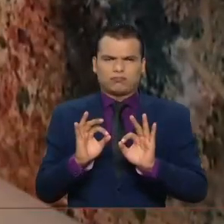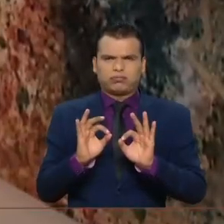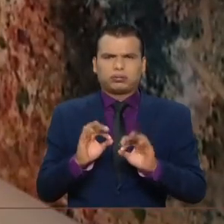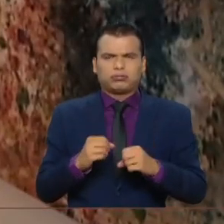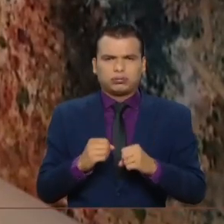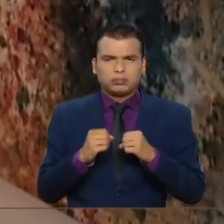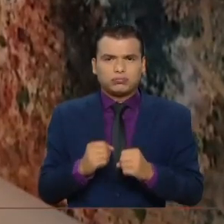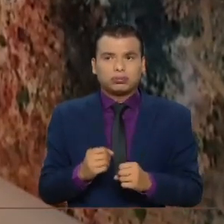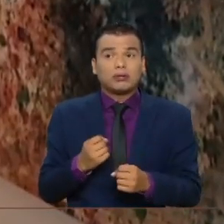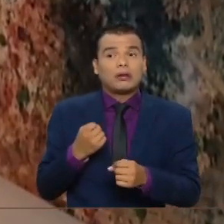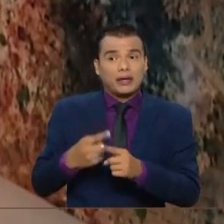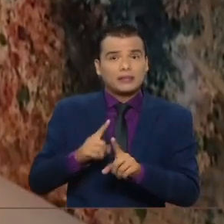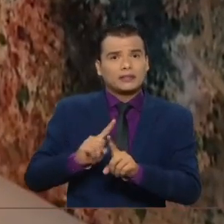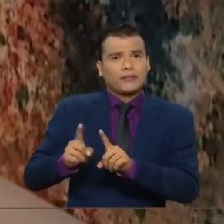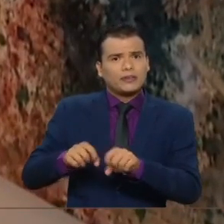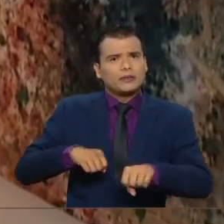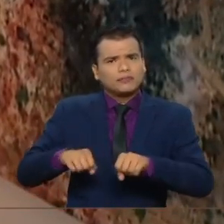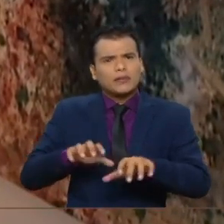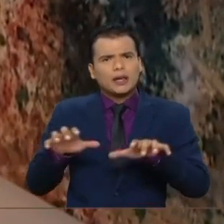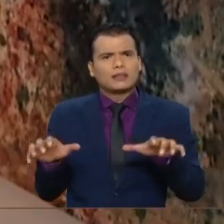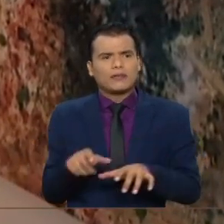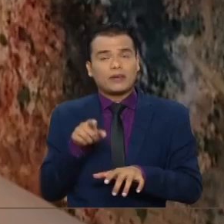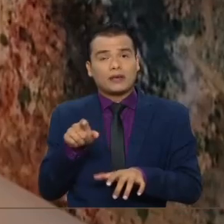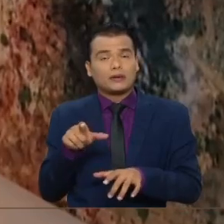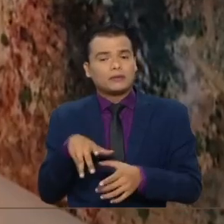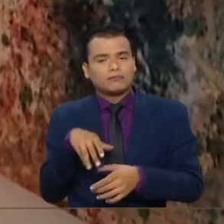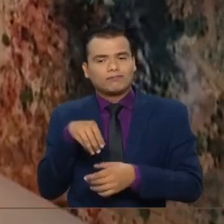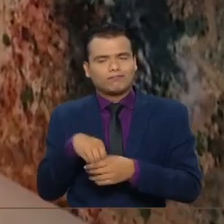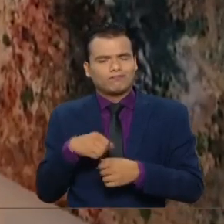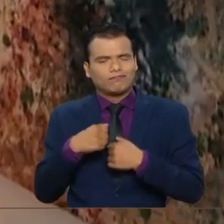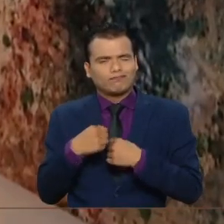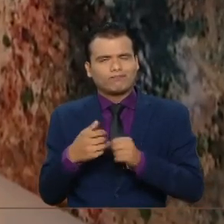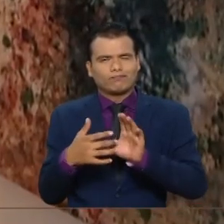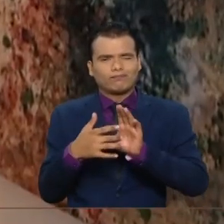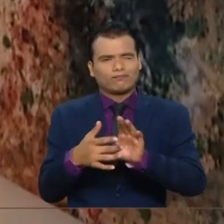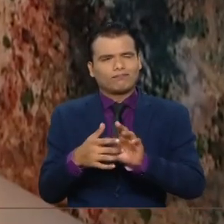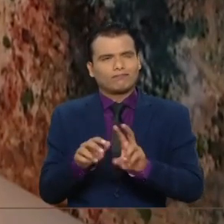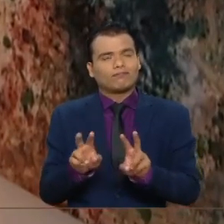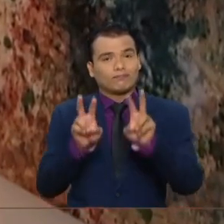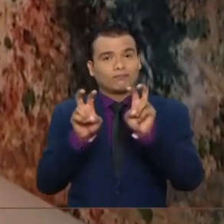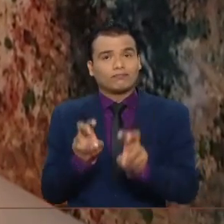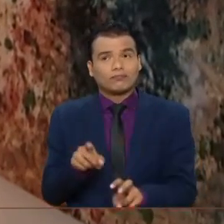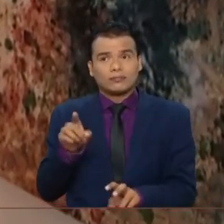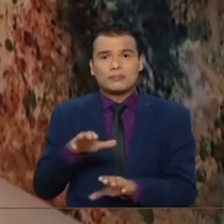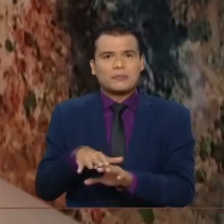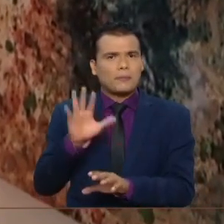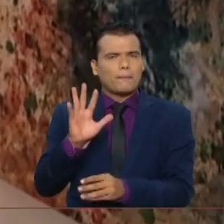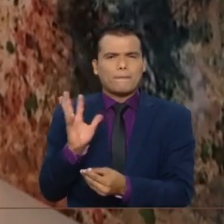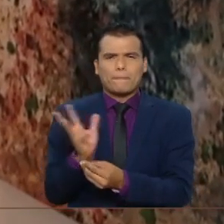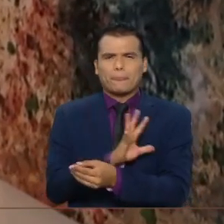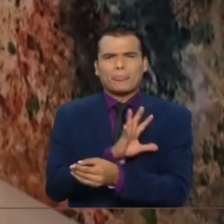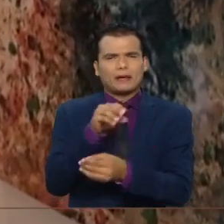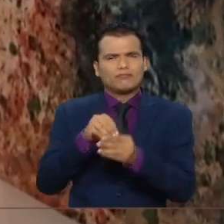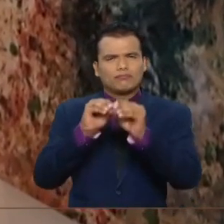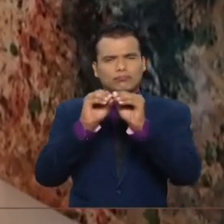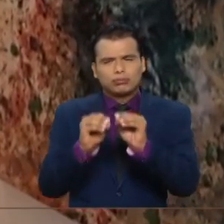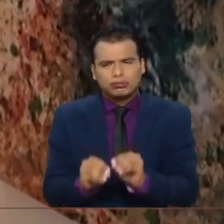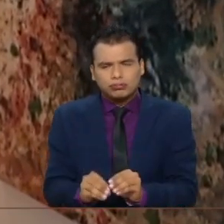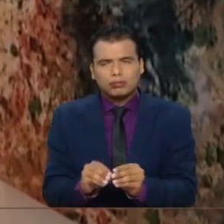talento y siempre le imprimía el tema de que más que diseñador siempre fue artista plástico y siempre le